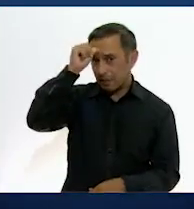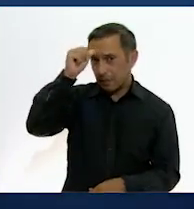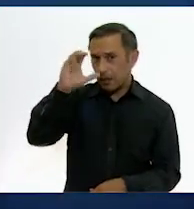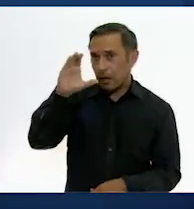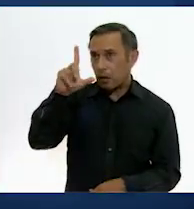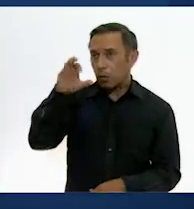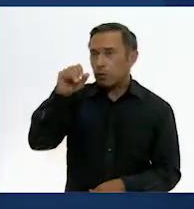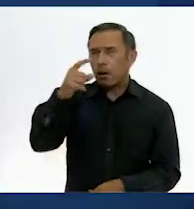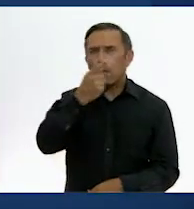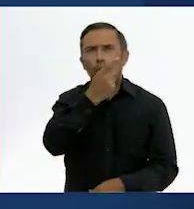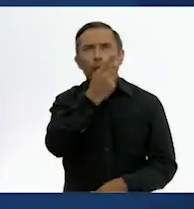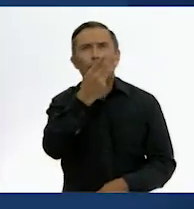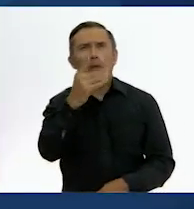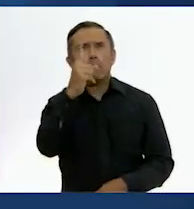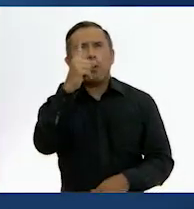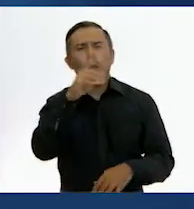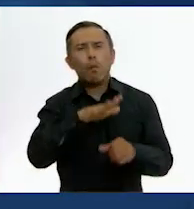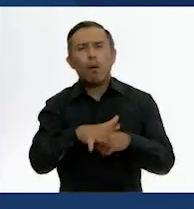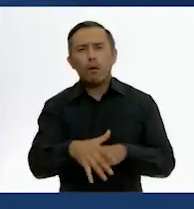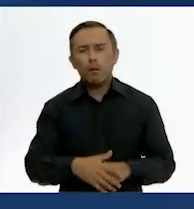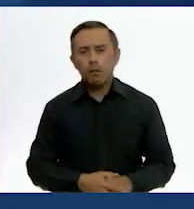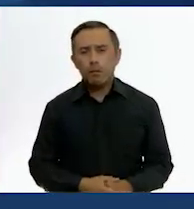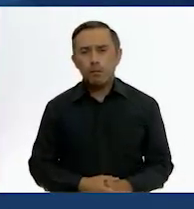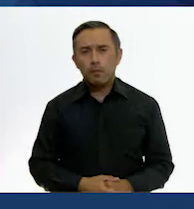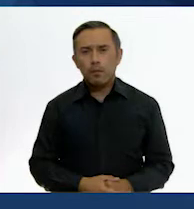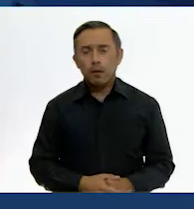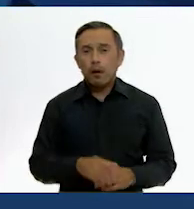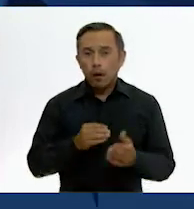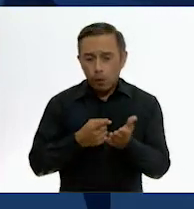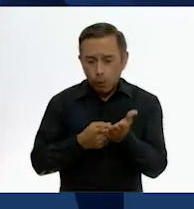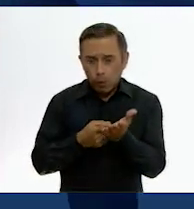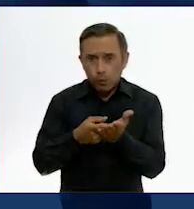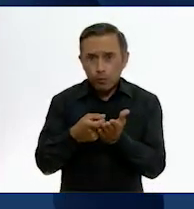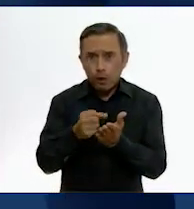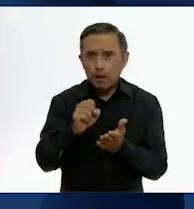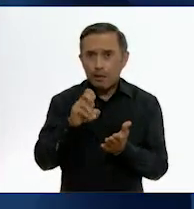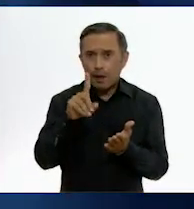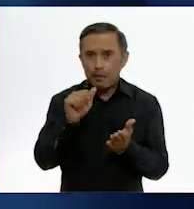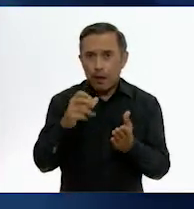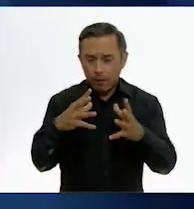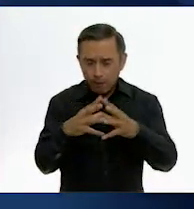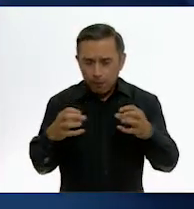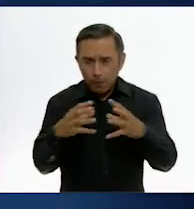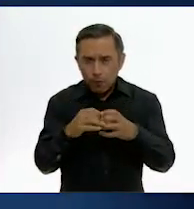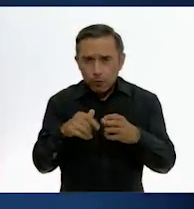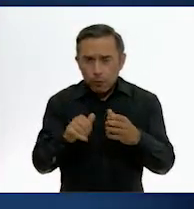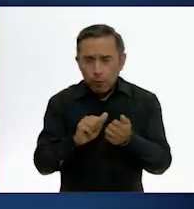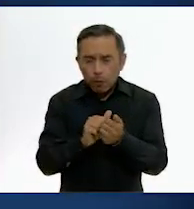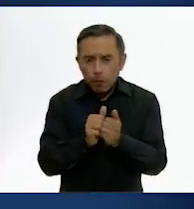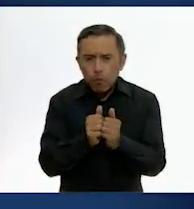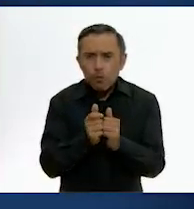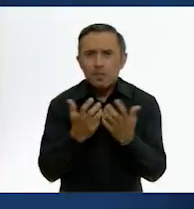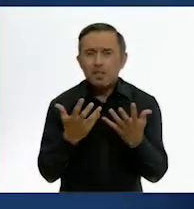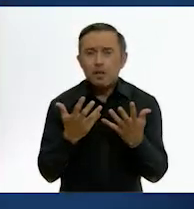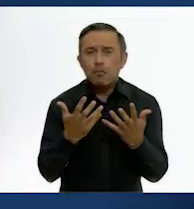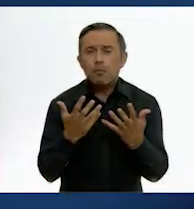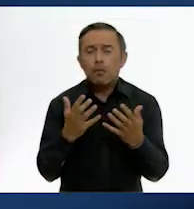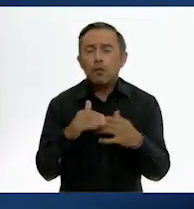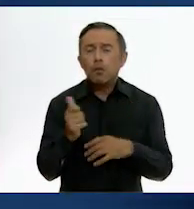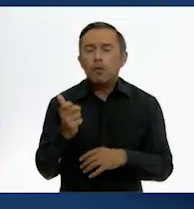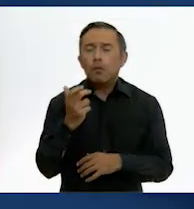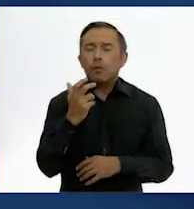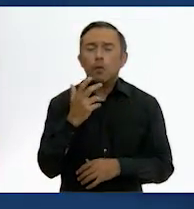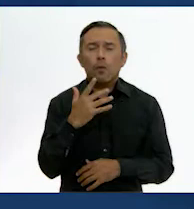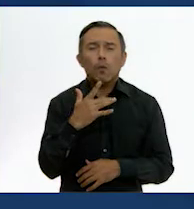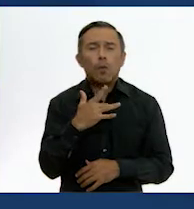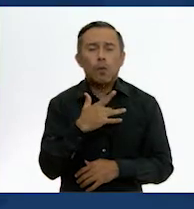porque viven tan harapientos todos los gusanos de seda porque es tan dura la dulzura del